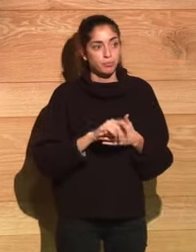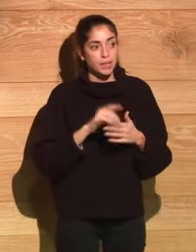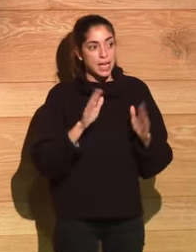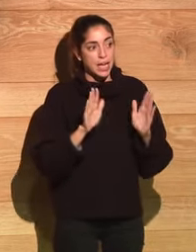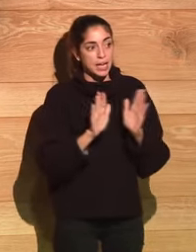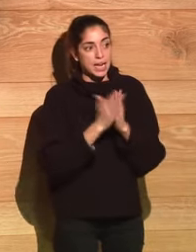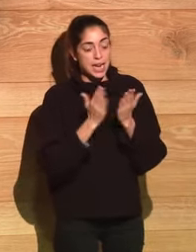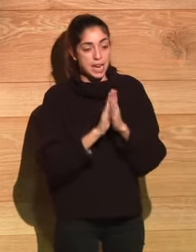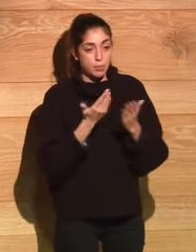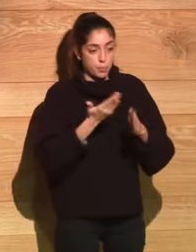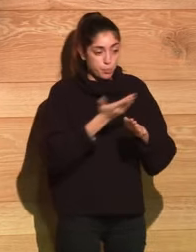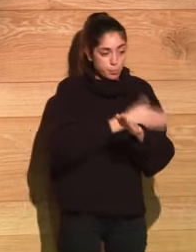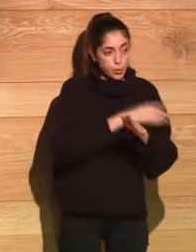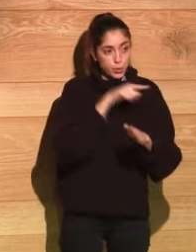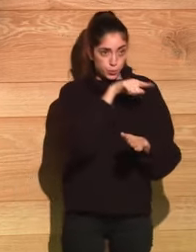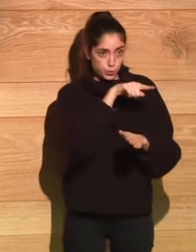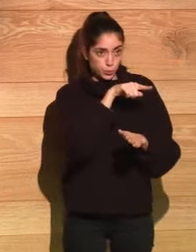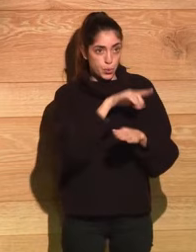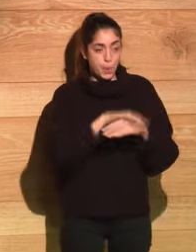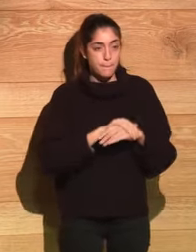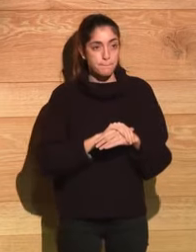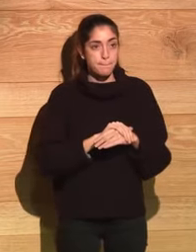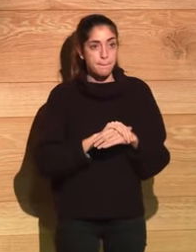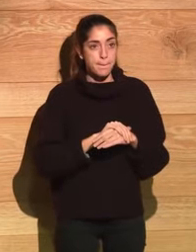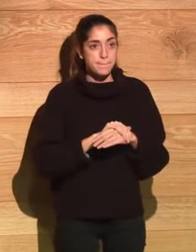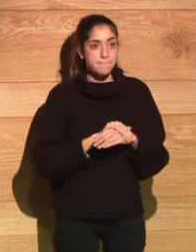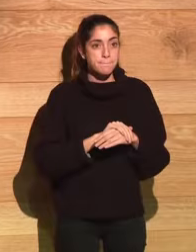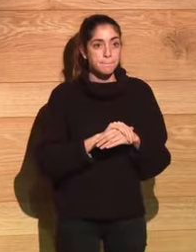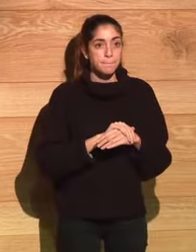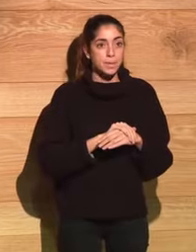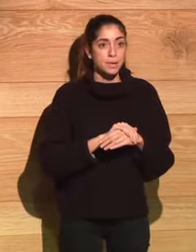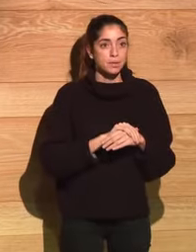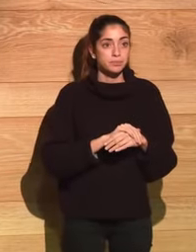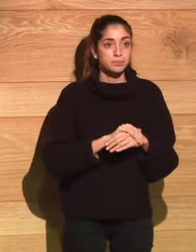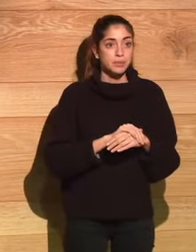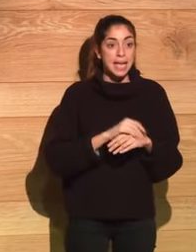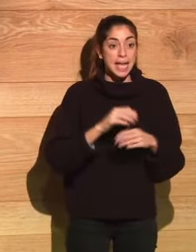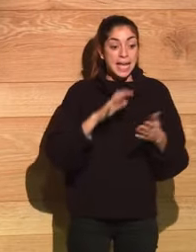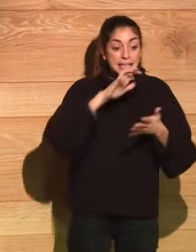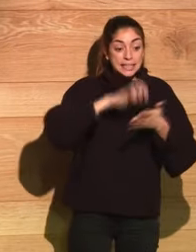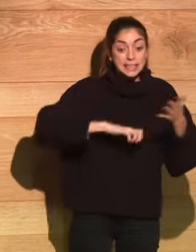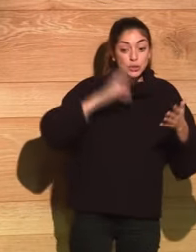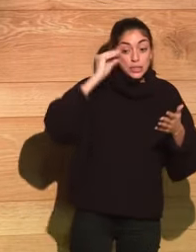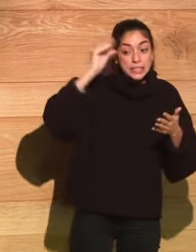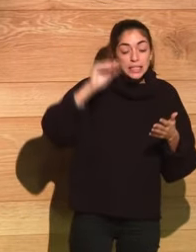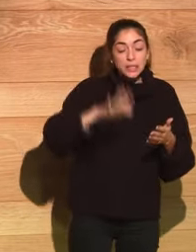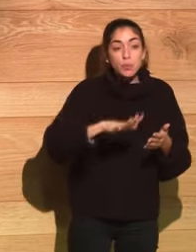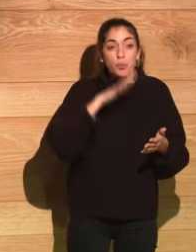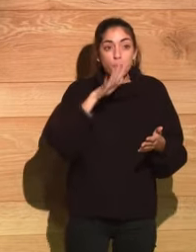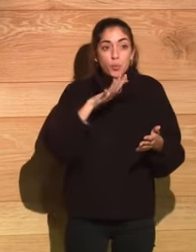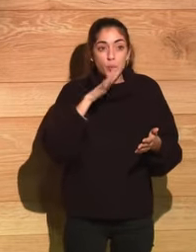prólogo, Luna. Luna. Lo cojo de ahí, que dice así: ¿por qué un texto tan inteligente